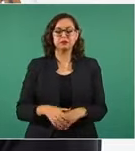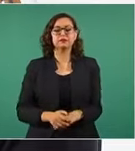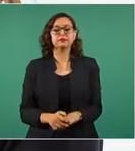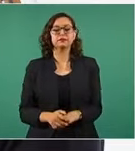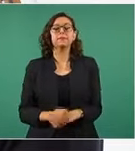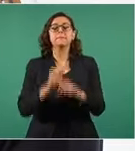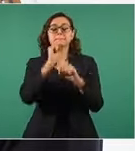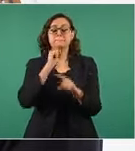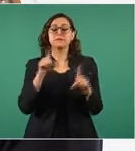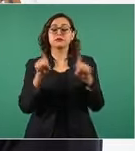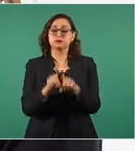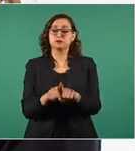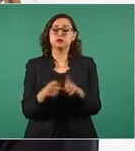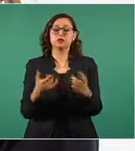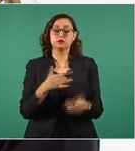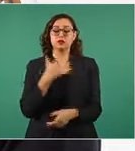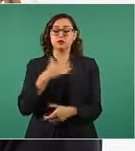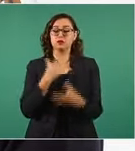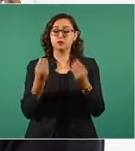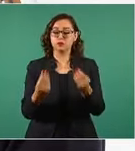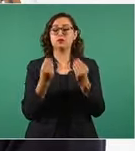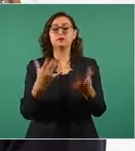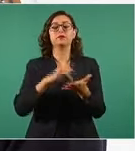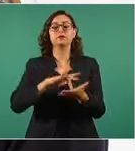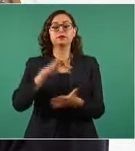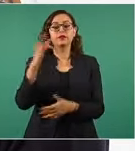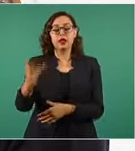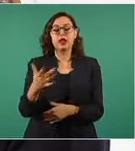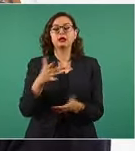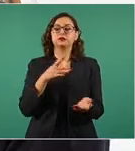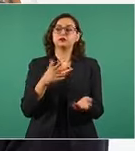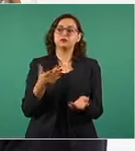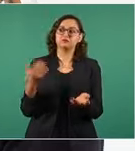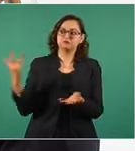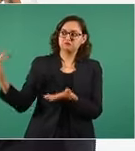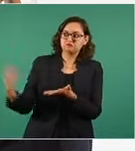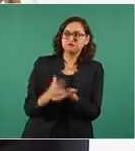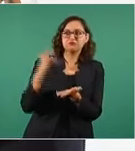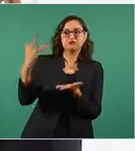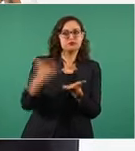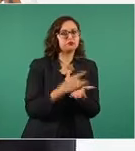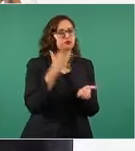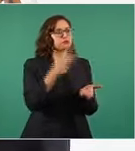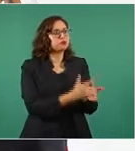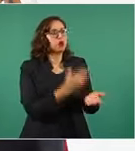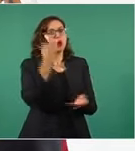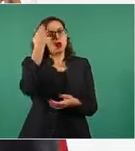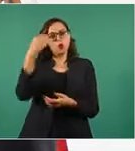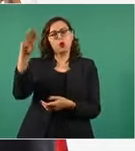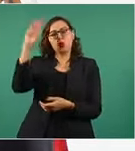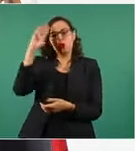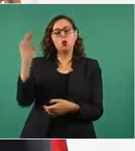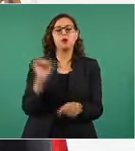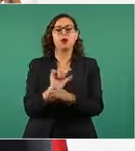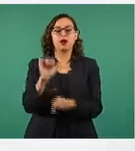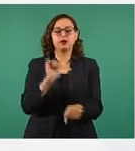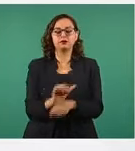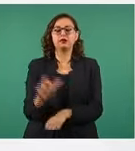apoyo de Cuba, de Argentina, Rusia,